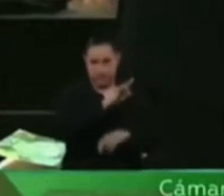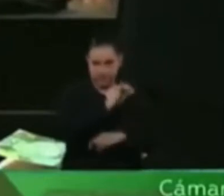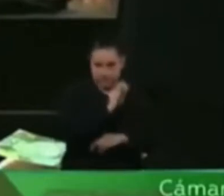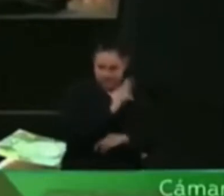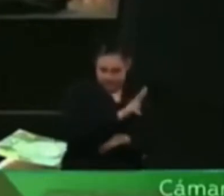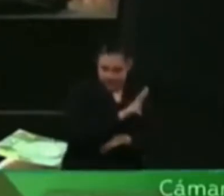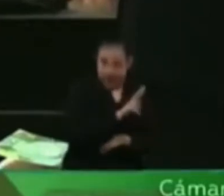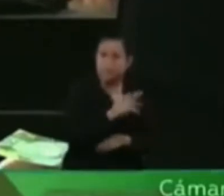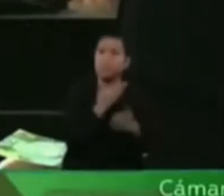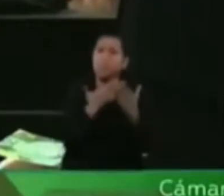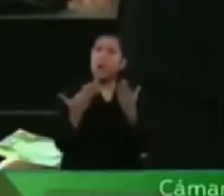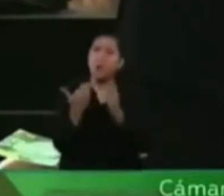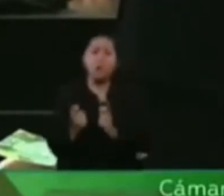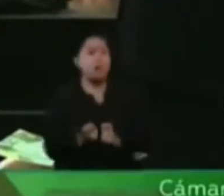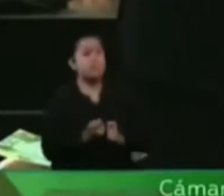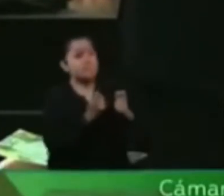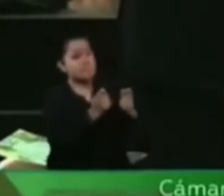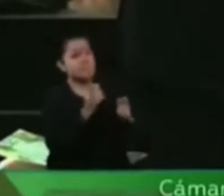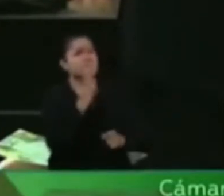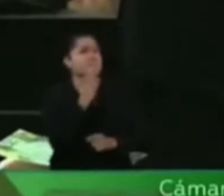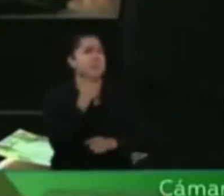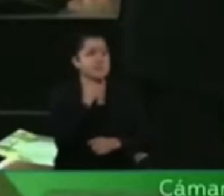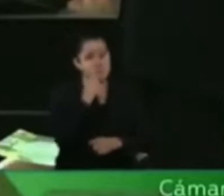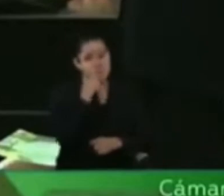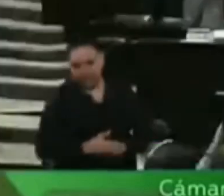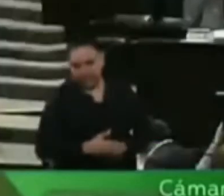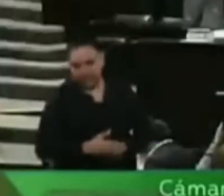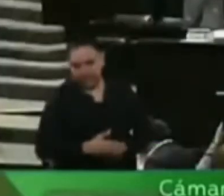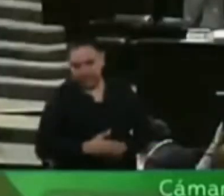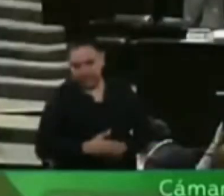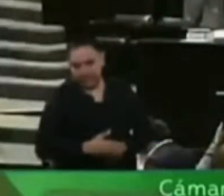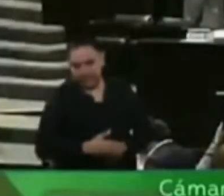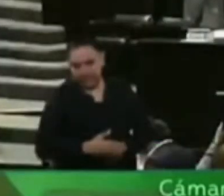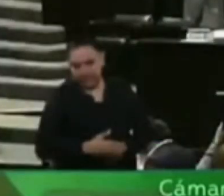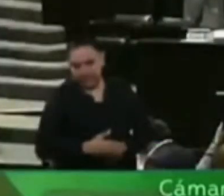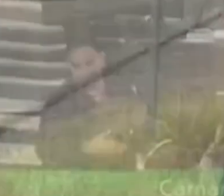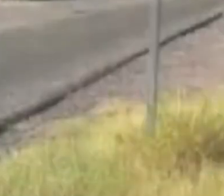república para sus efectos constitu